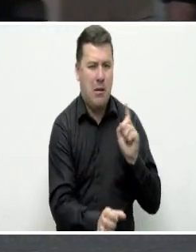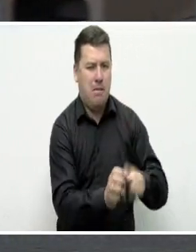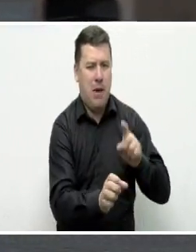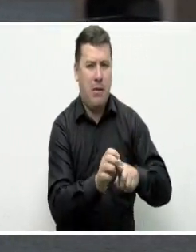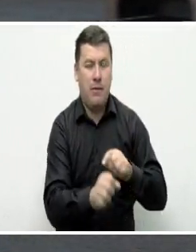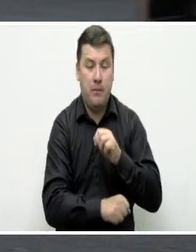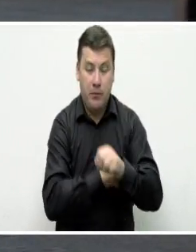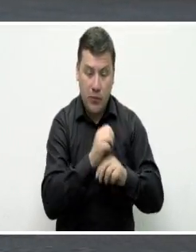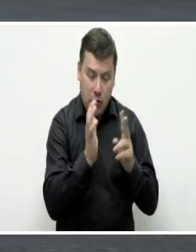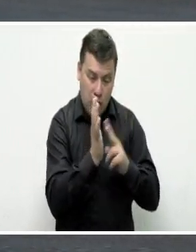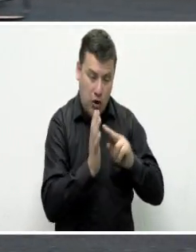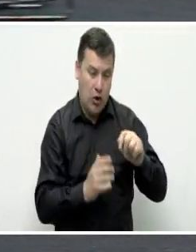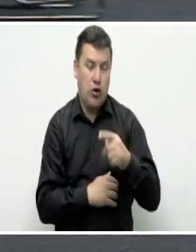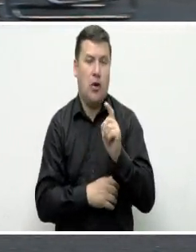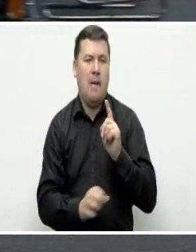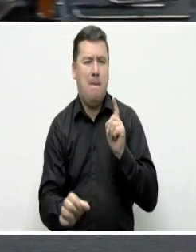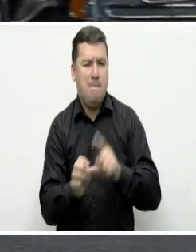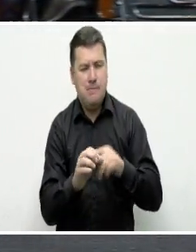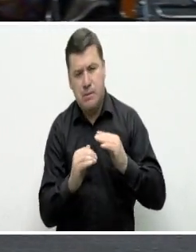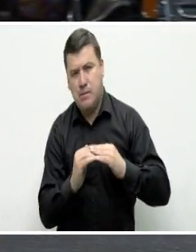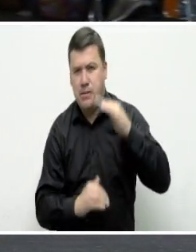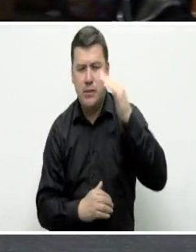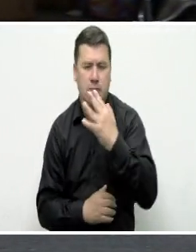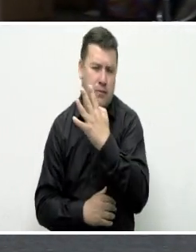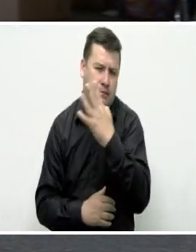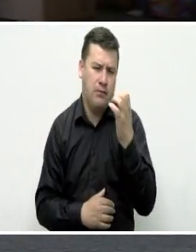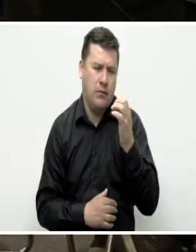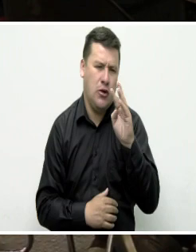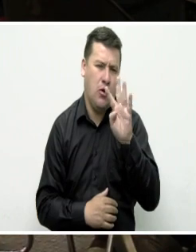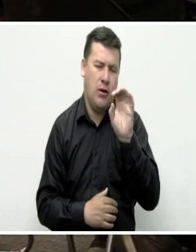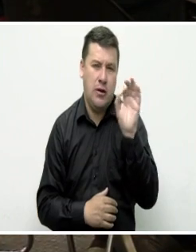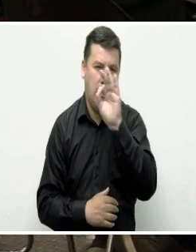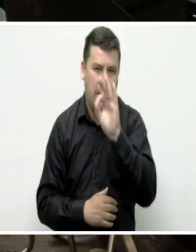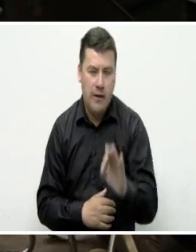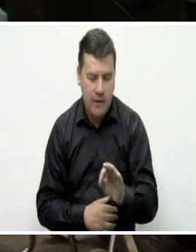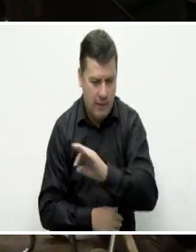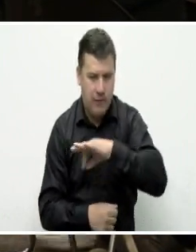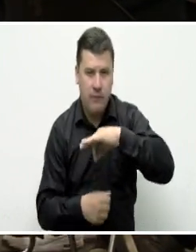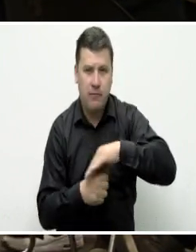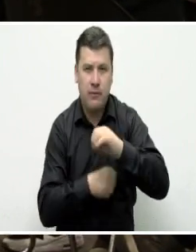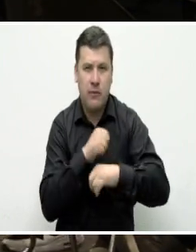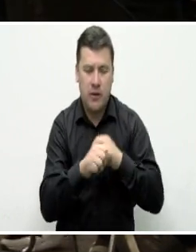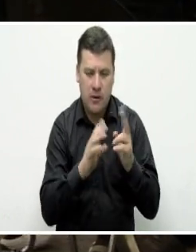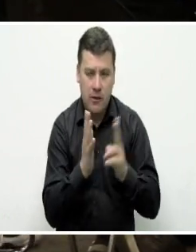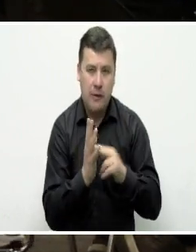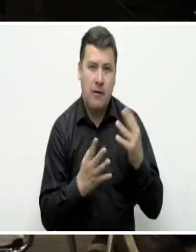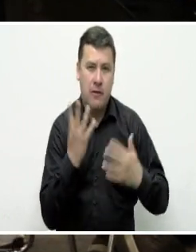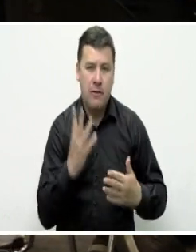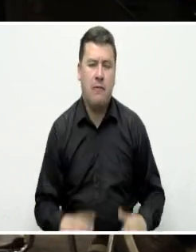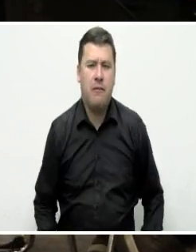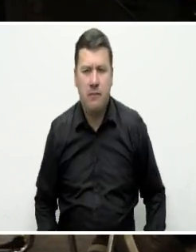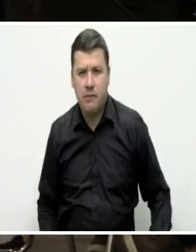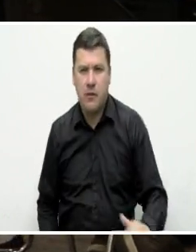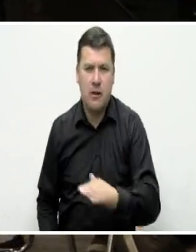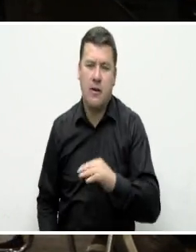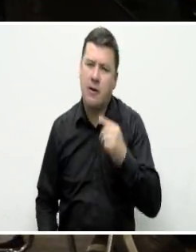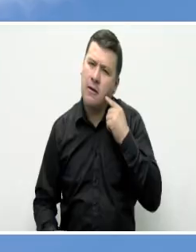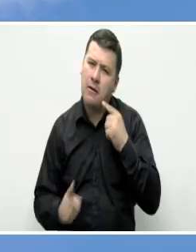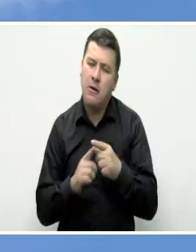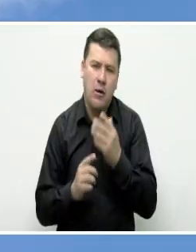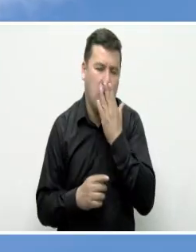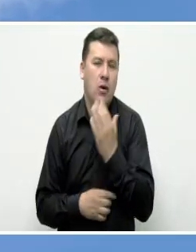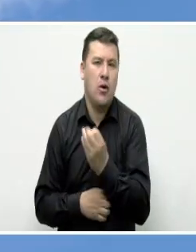en 2018 ha habido una inscripción superior al 490% con respecto al 2014. Esto en lo que tiene que ver con el